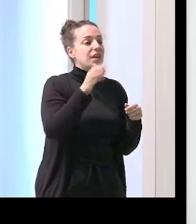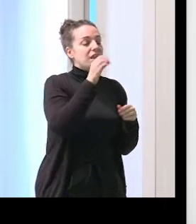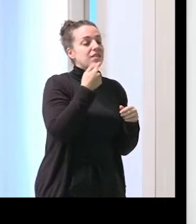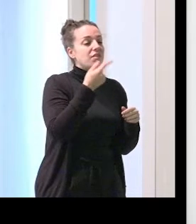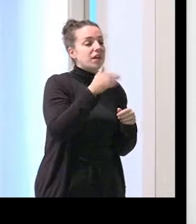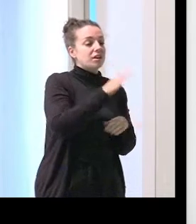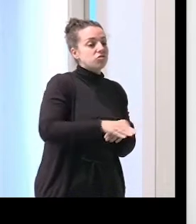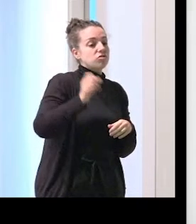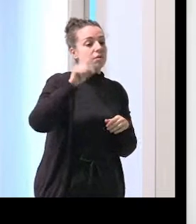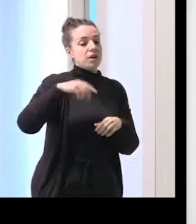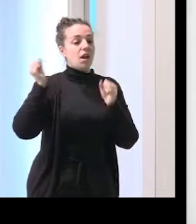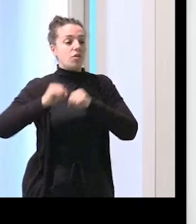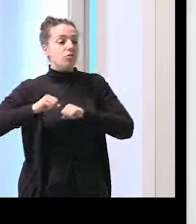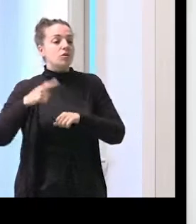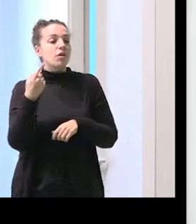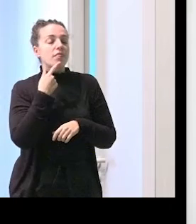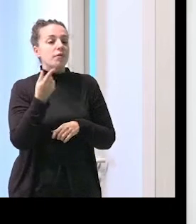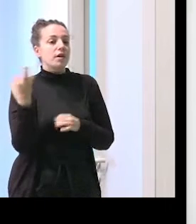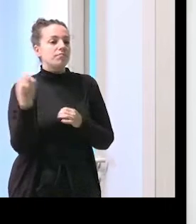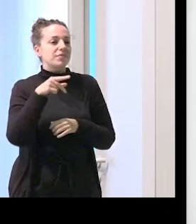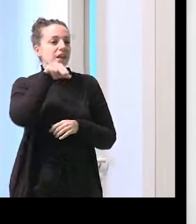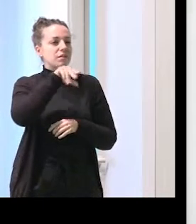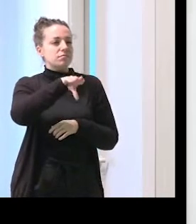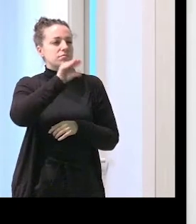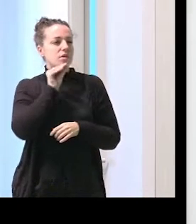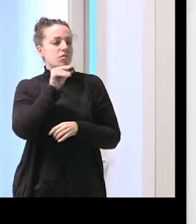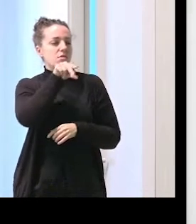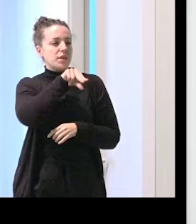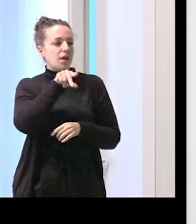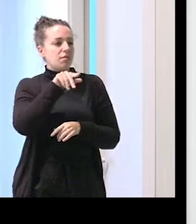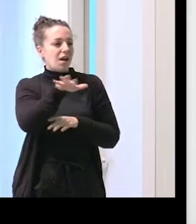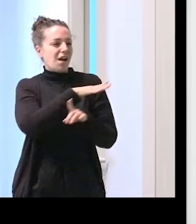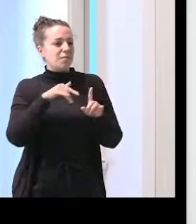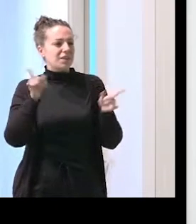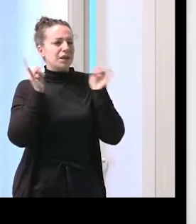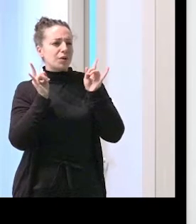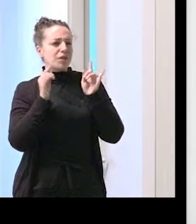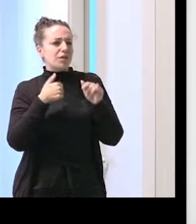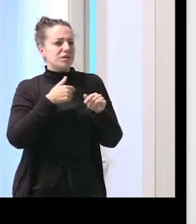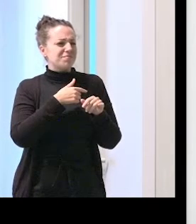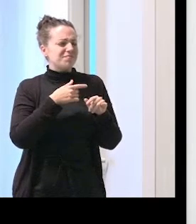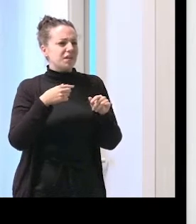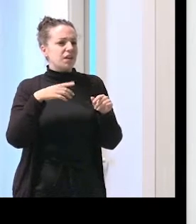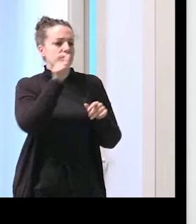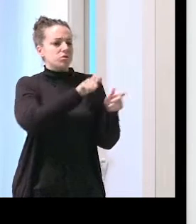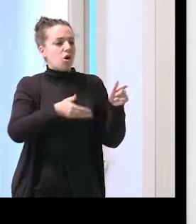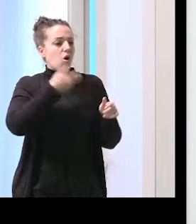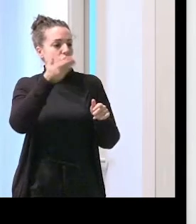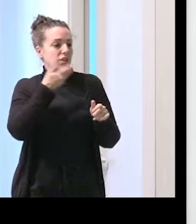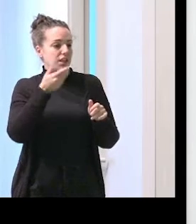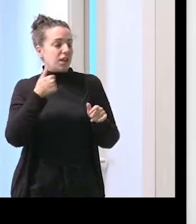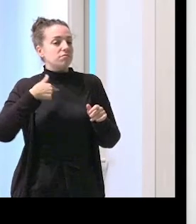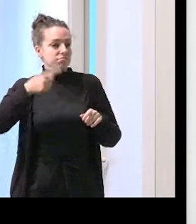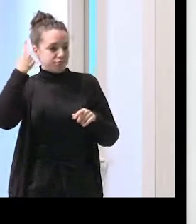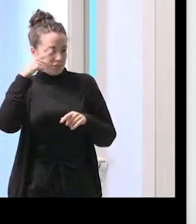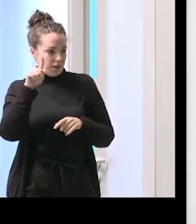con hipacusia unilateral rinden peor en el reconocimiento del habla en ambientes ruidosos y requiere una mayor señal ruido con los normoyentes y además son conscientes de